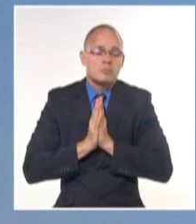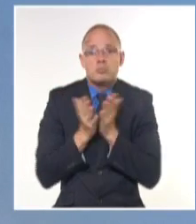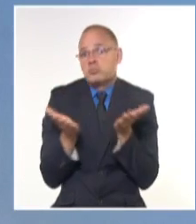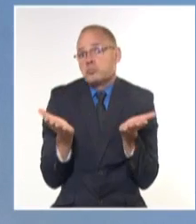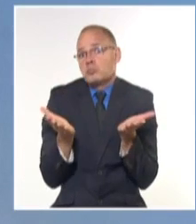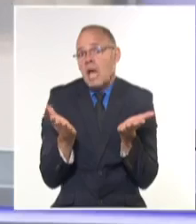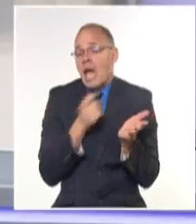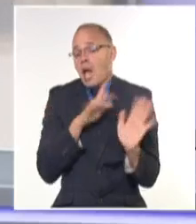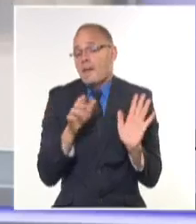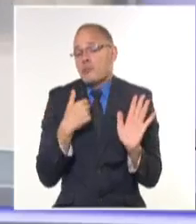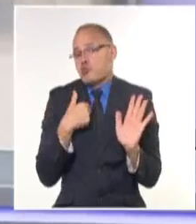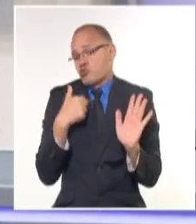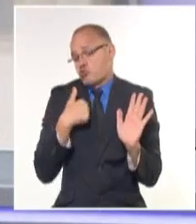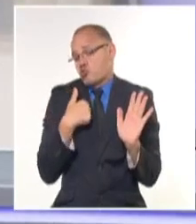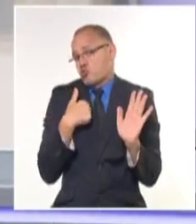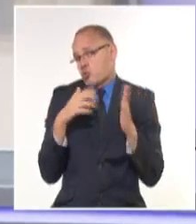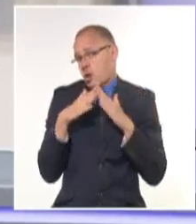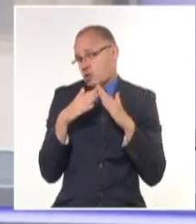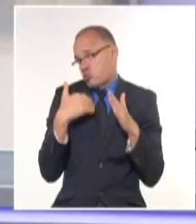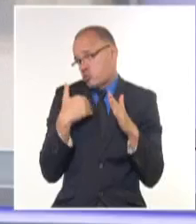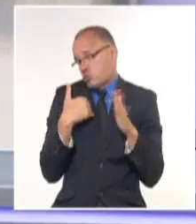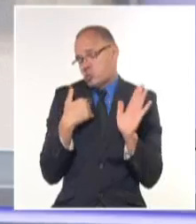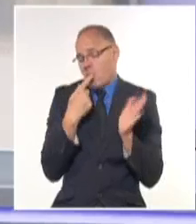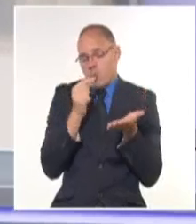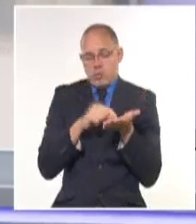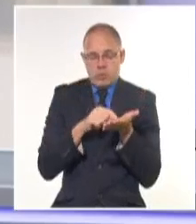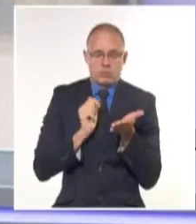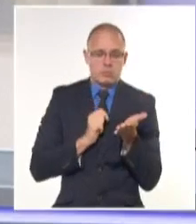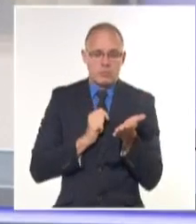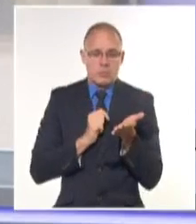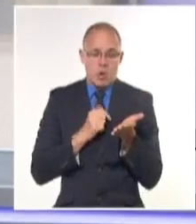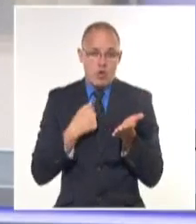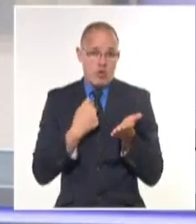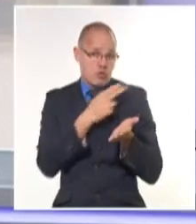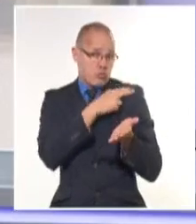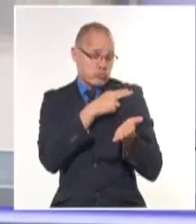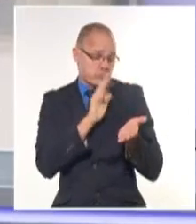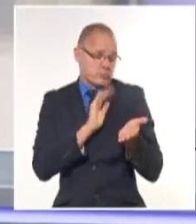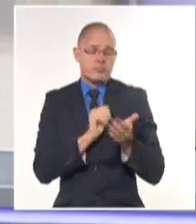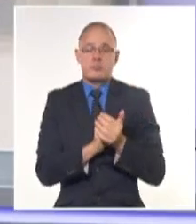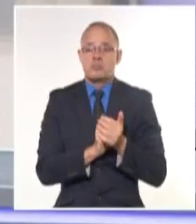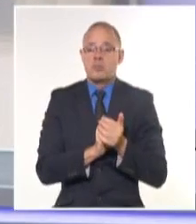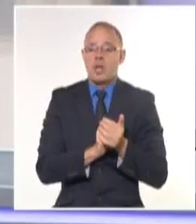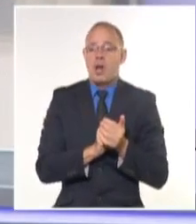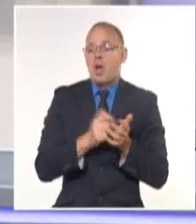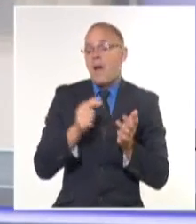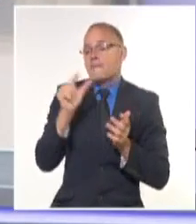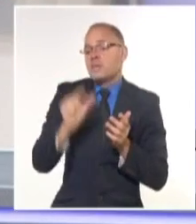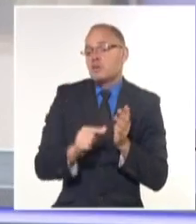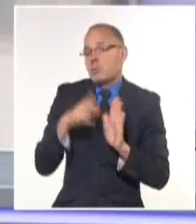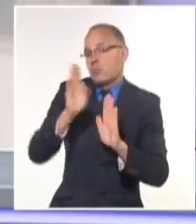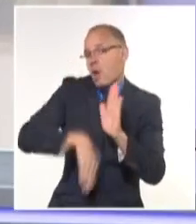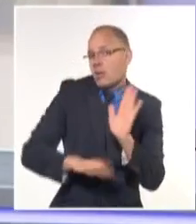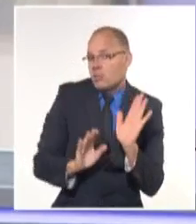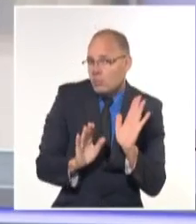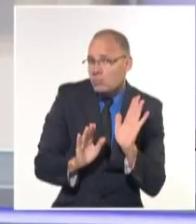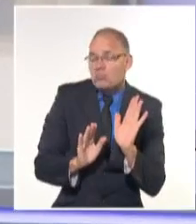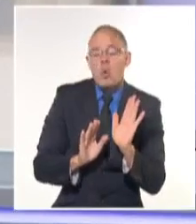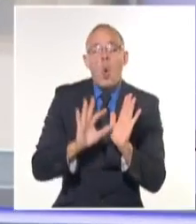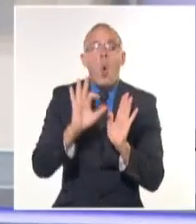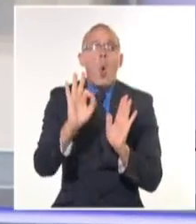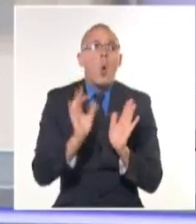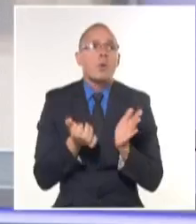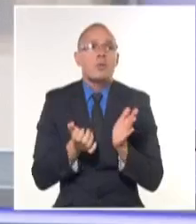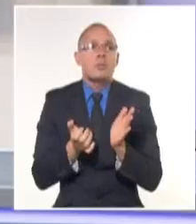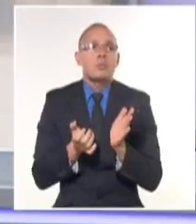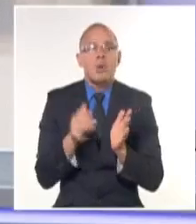jefe del núcleo en la libreta, fallece, se va del país, ingresa a un establecimiento, como jefe de núcleo, yo soy el primero que tiene la obligación